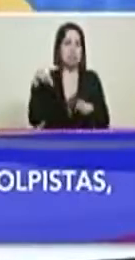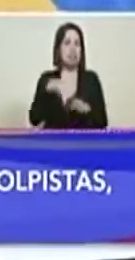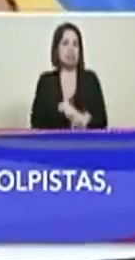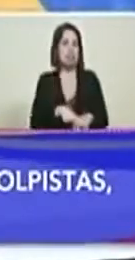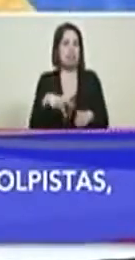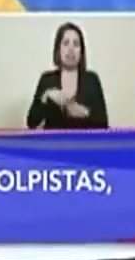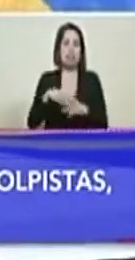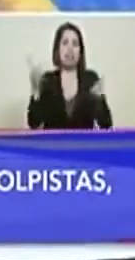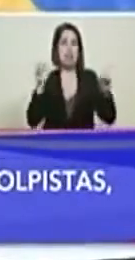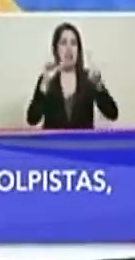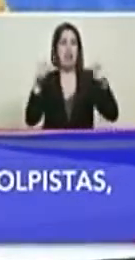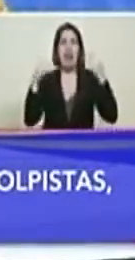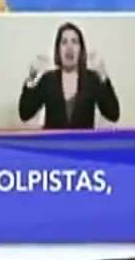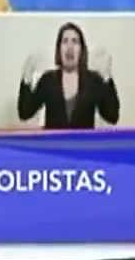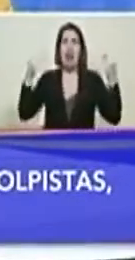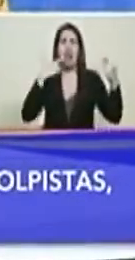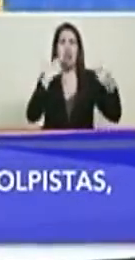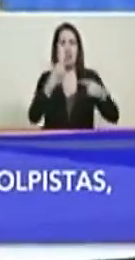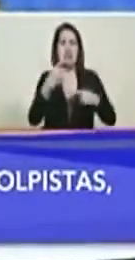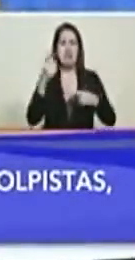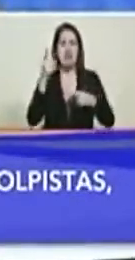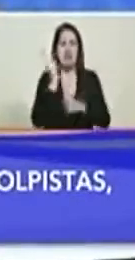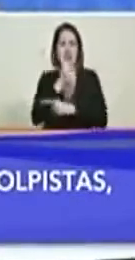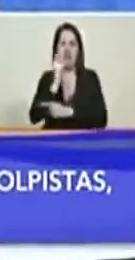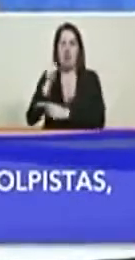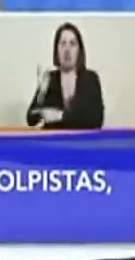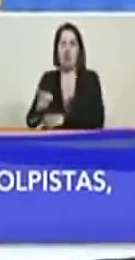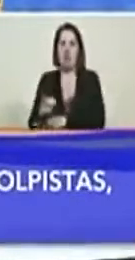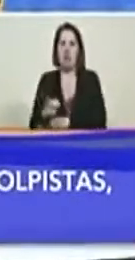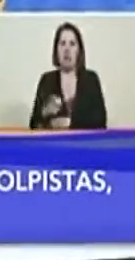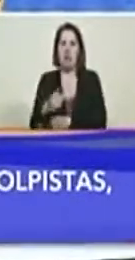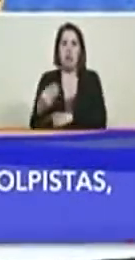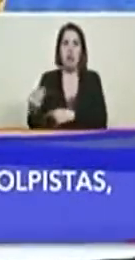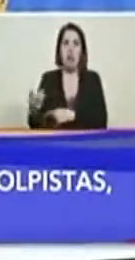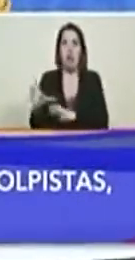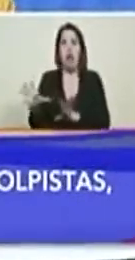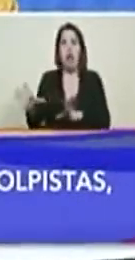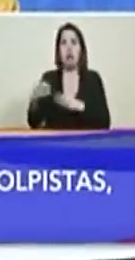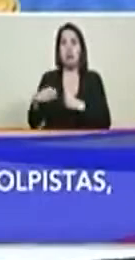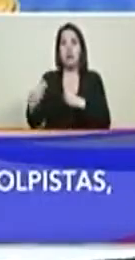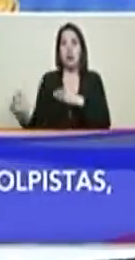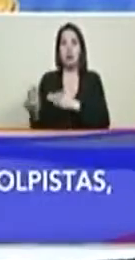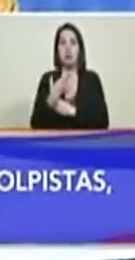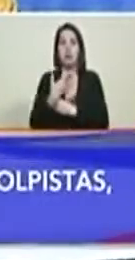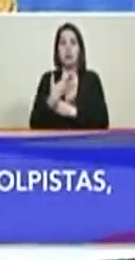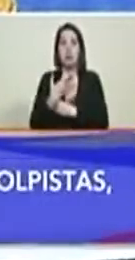los medios. Dictadura, dictadura, para justificar la orden que han dado de la Casa Blanca